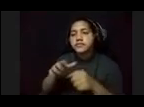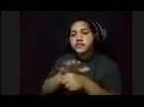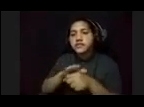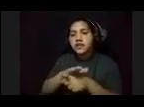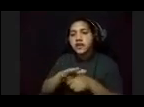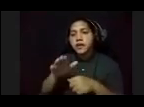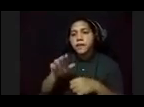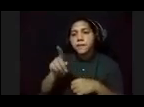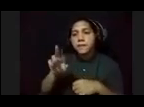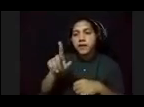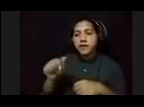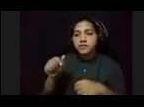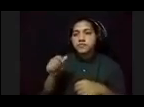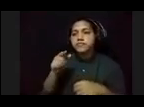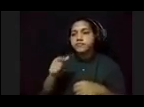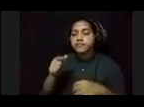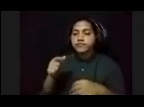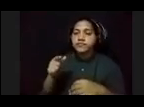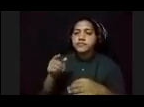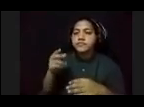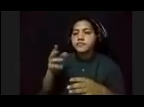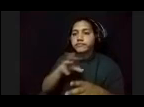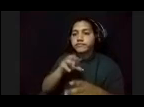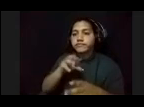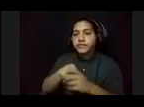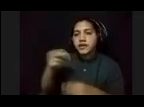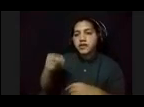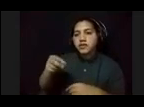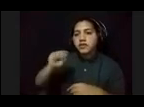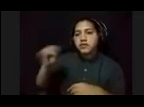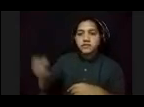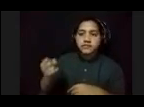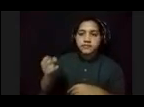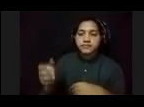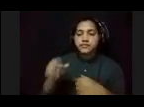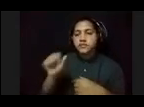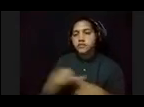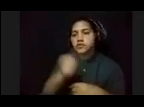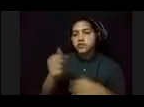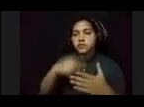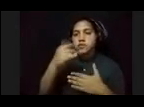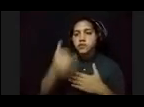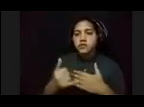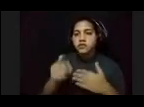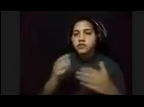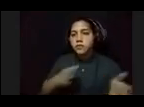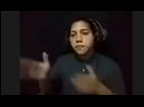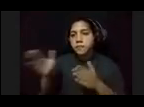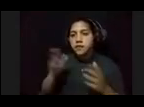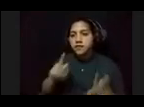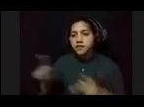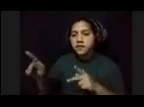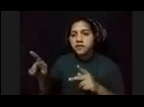rehabilitador urbano de la histórica ciudad sanjuanera. Al igual que otros proyectos de planificación para el área, la